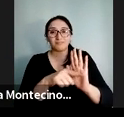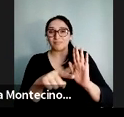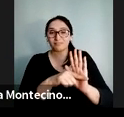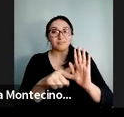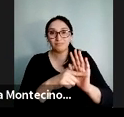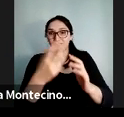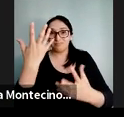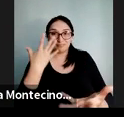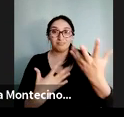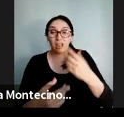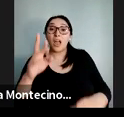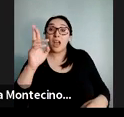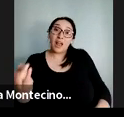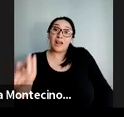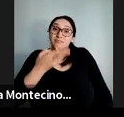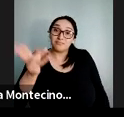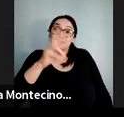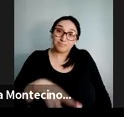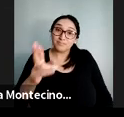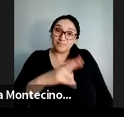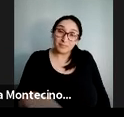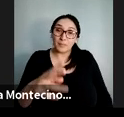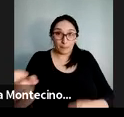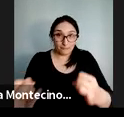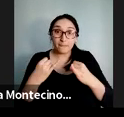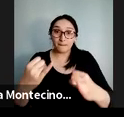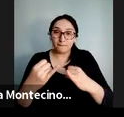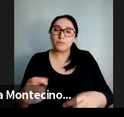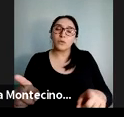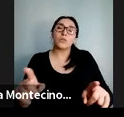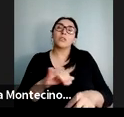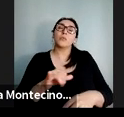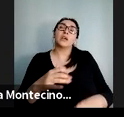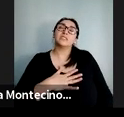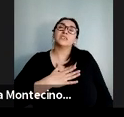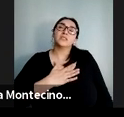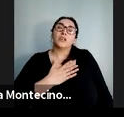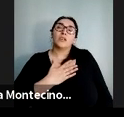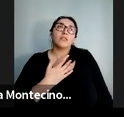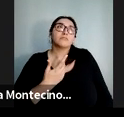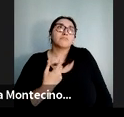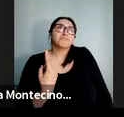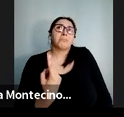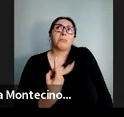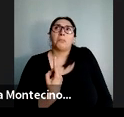que al estar constantemente bombardeándonos a través de ellas, terminamos con una sensación de indefensión súper grande.